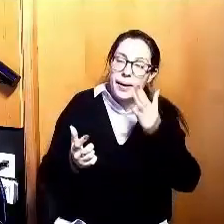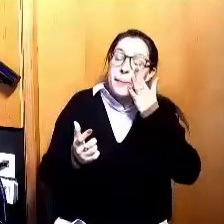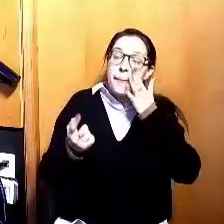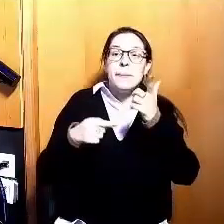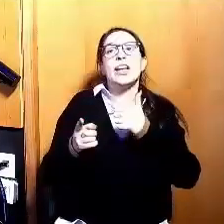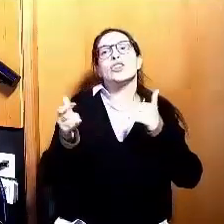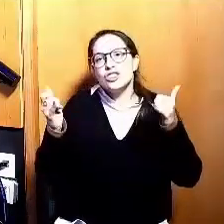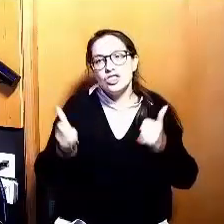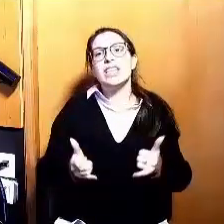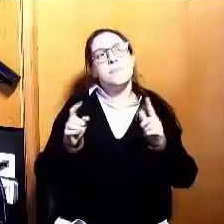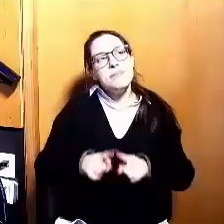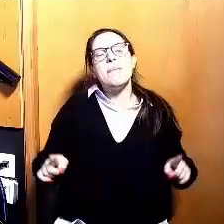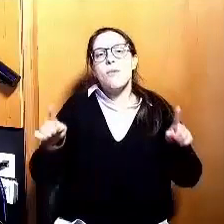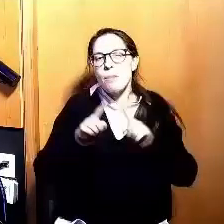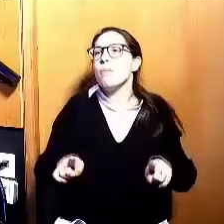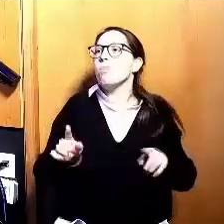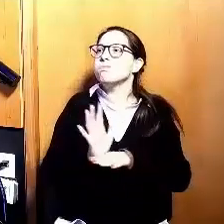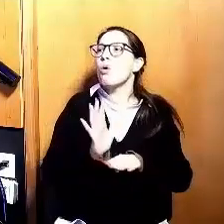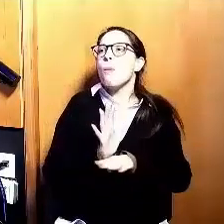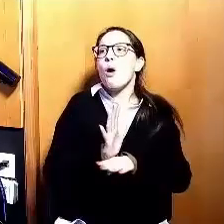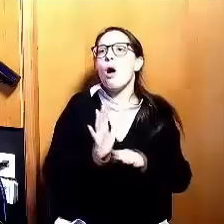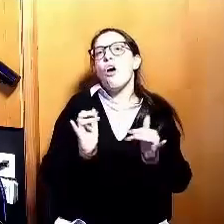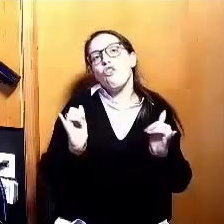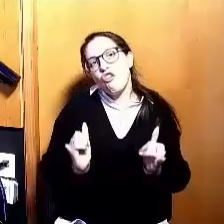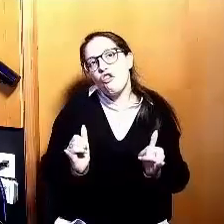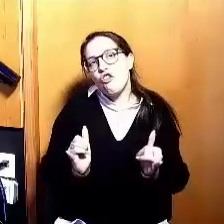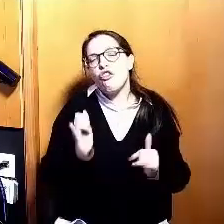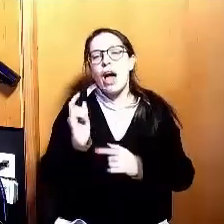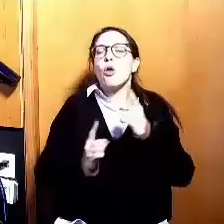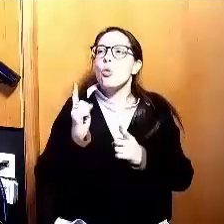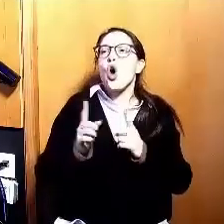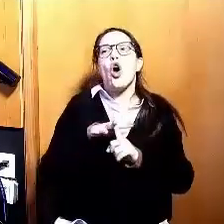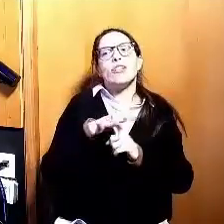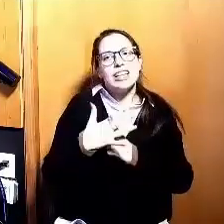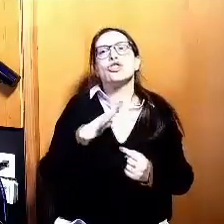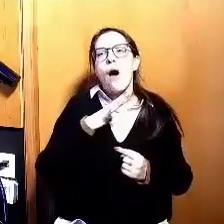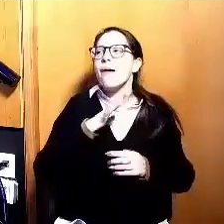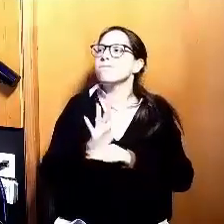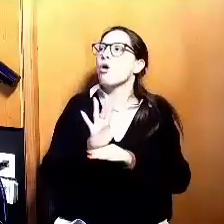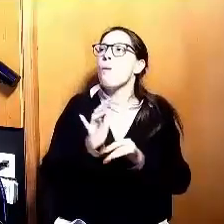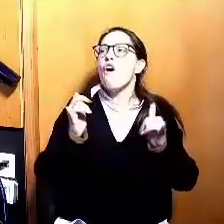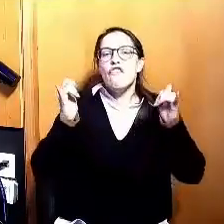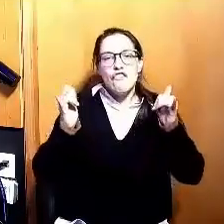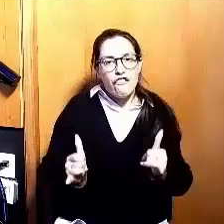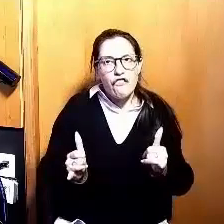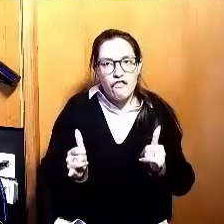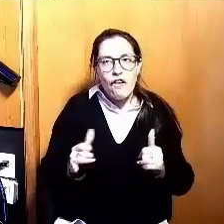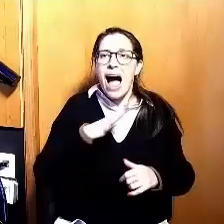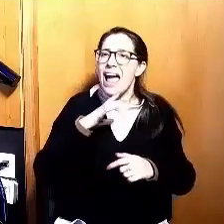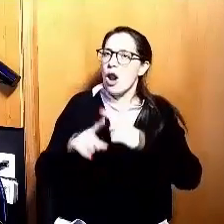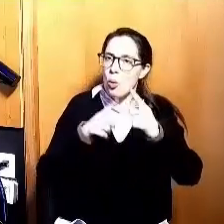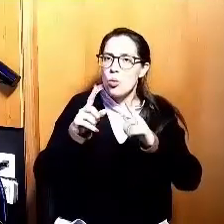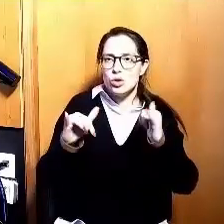estancada en diferentes momentos, en diferentes contextos. Hay ahí algunos gobiernos locales que la están moviendo